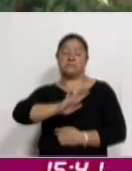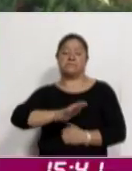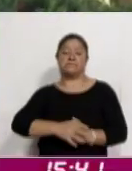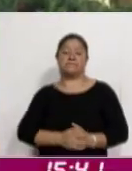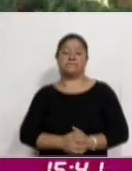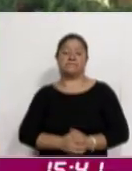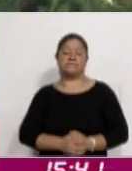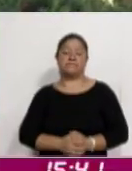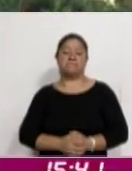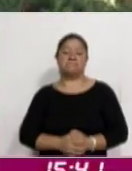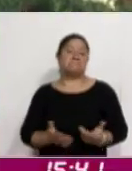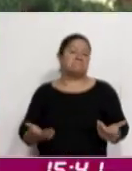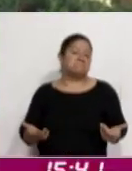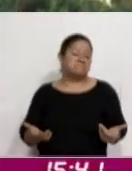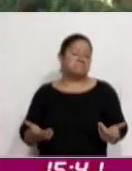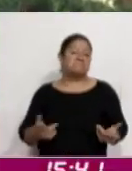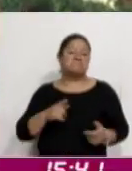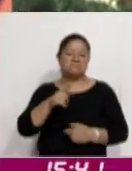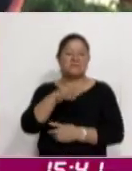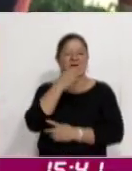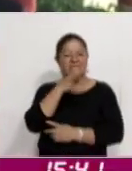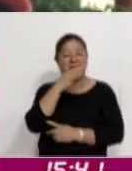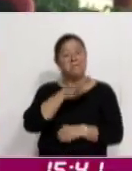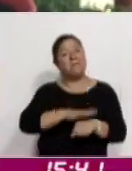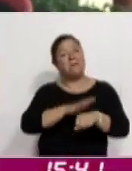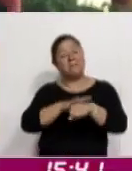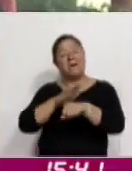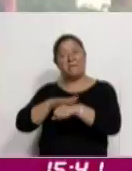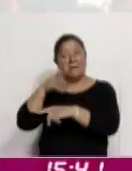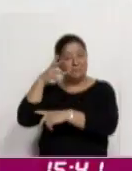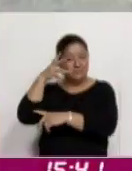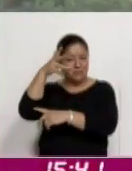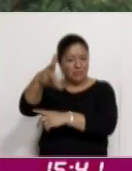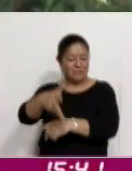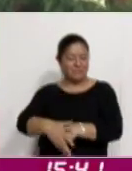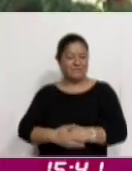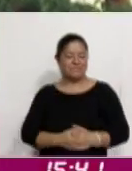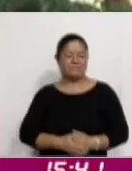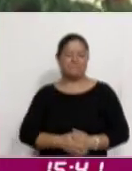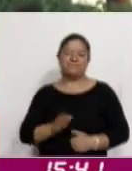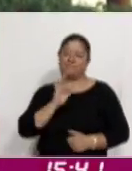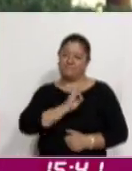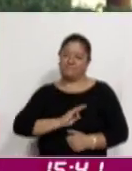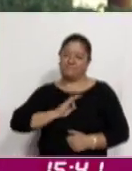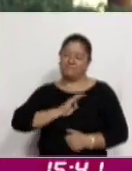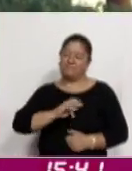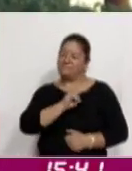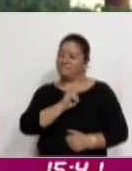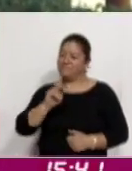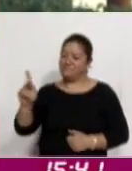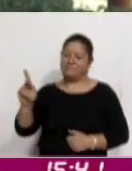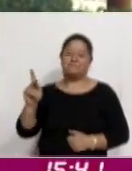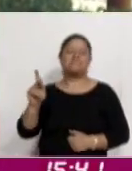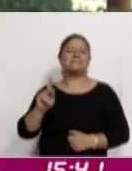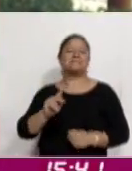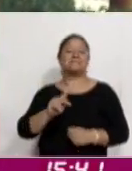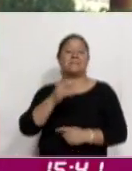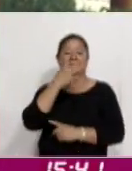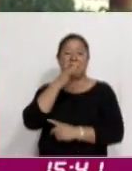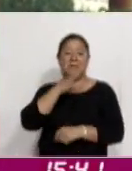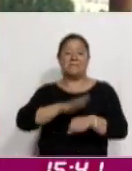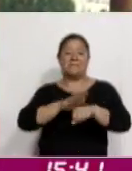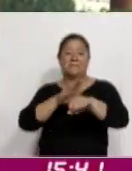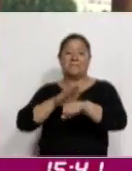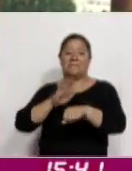no sé, que se festejen un poco más de los aniversarios que se vienen enseguida. Felicitaciones y que cumplan muchos más aniversarios y